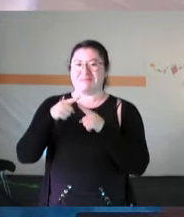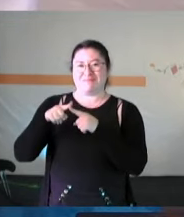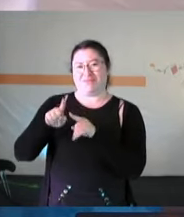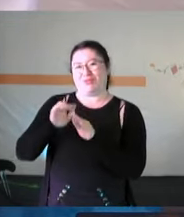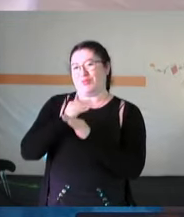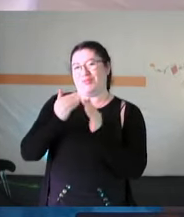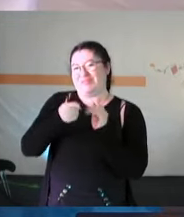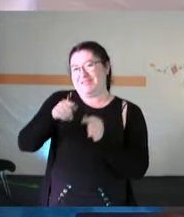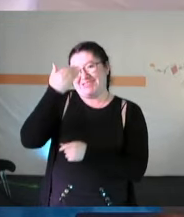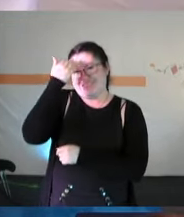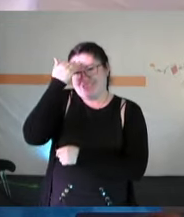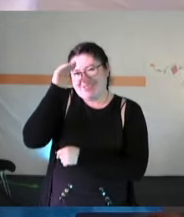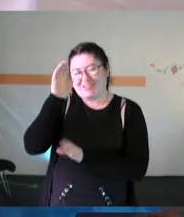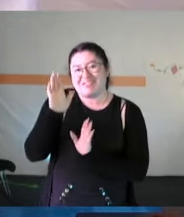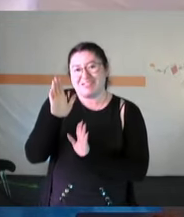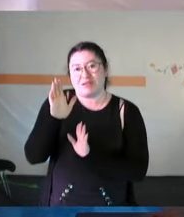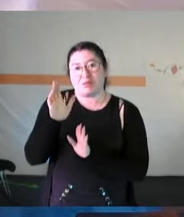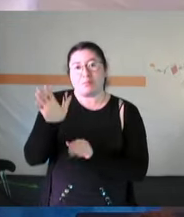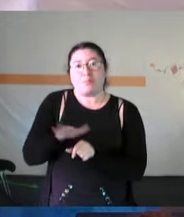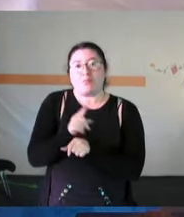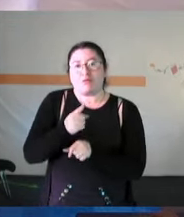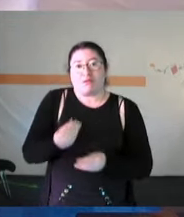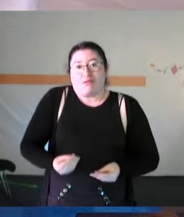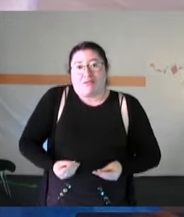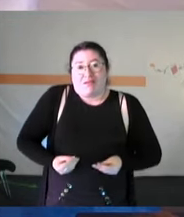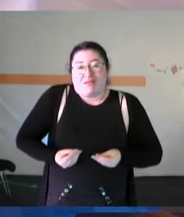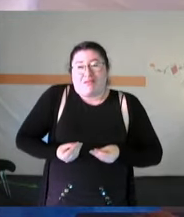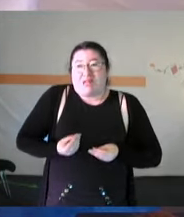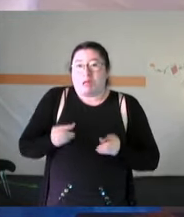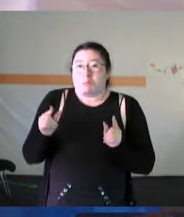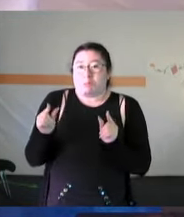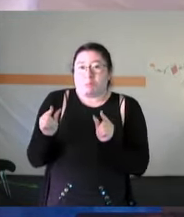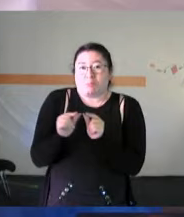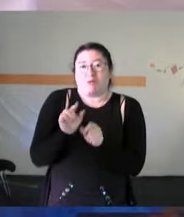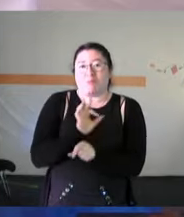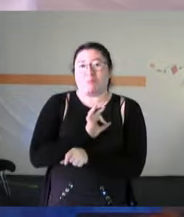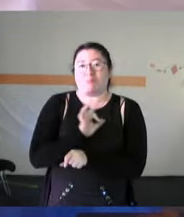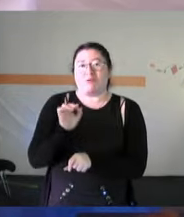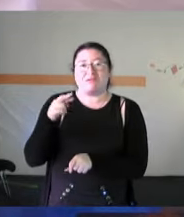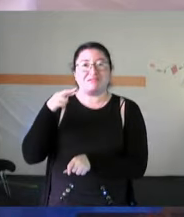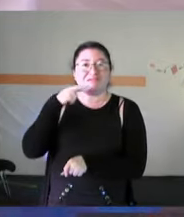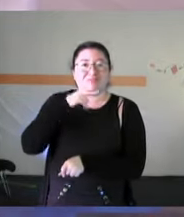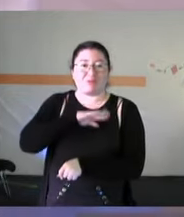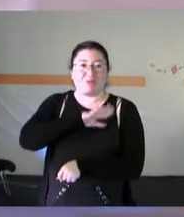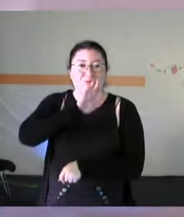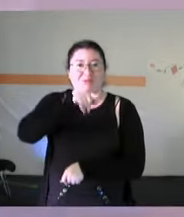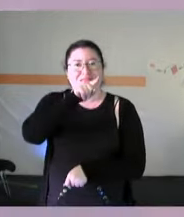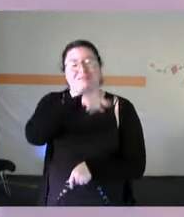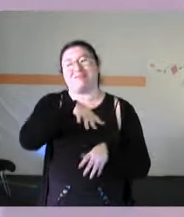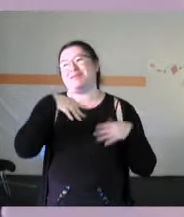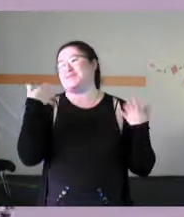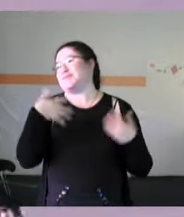leído porque la vida es muy corta. Y Octavio Paz se la mamó en unos, tuvo unos libros que eran